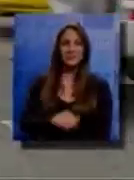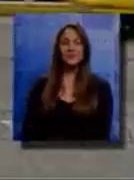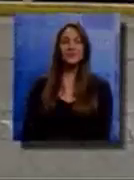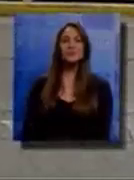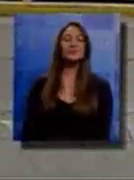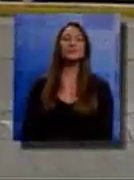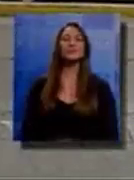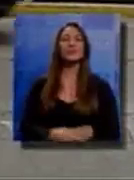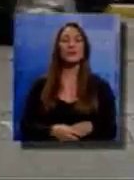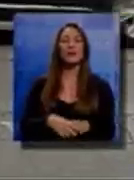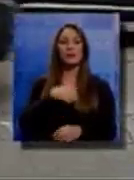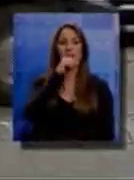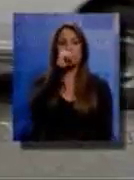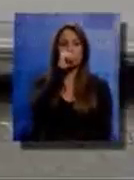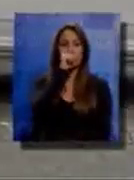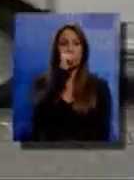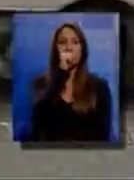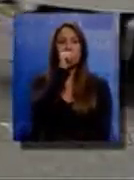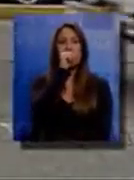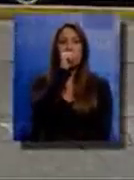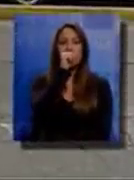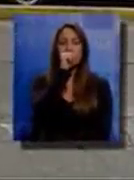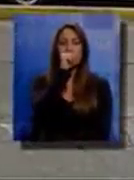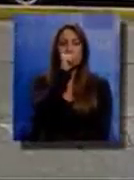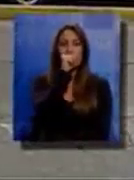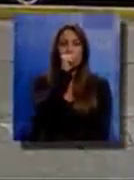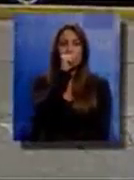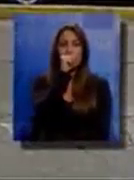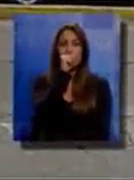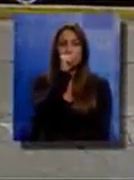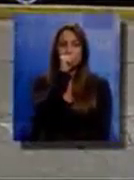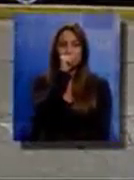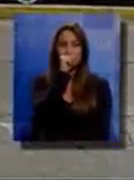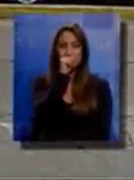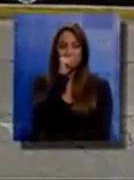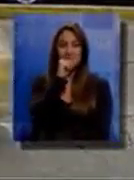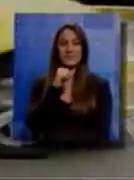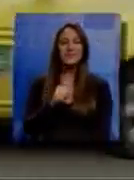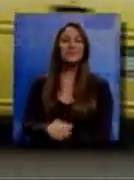proceso de subasta electrónica, se ahorró alrededor del 65%, es